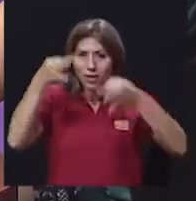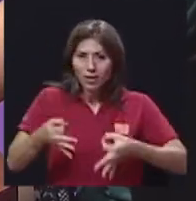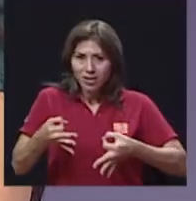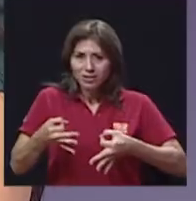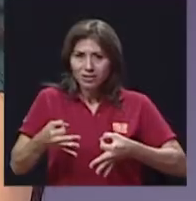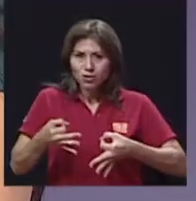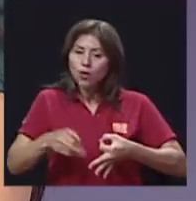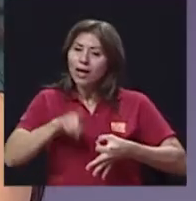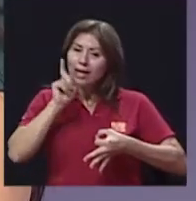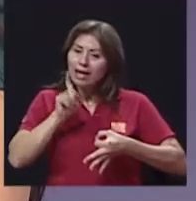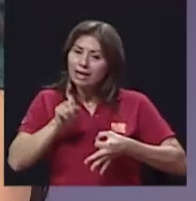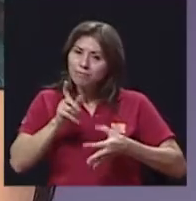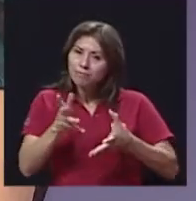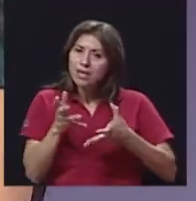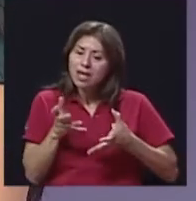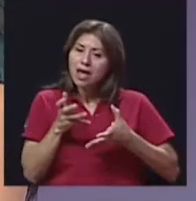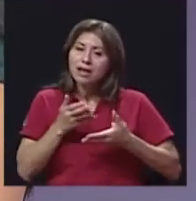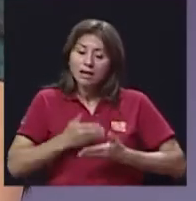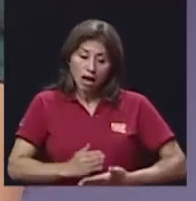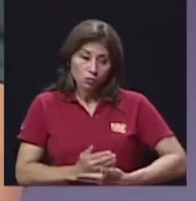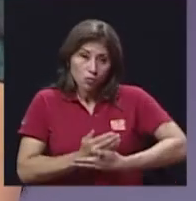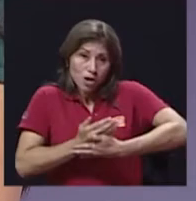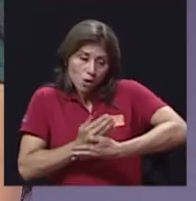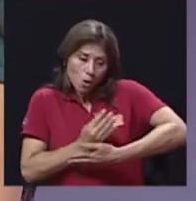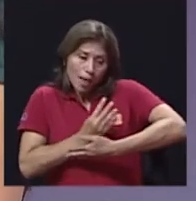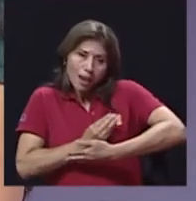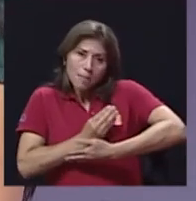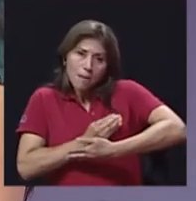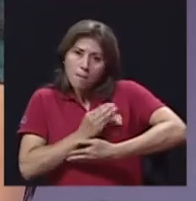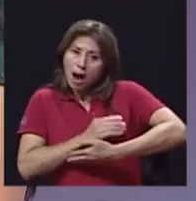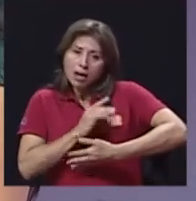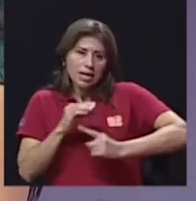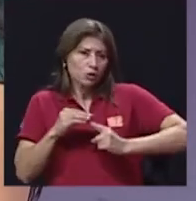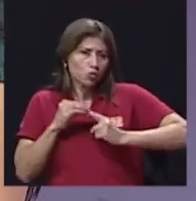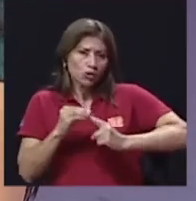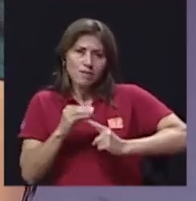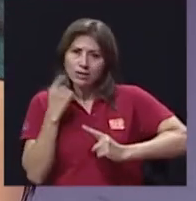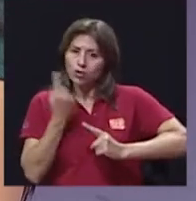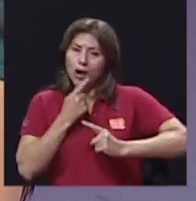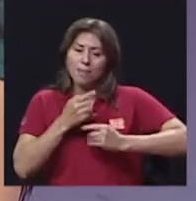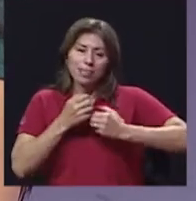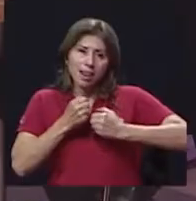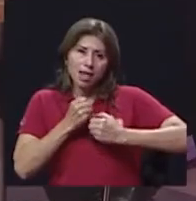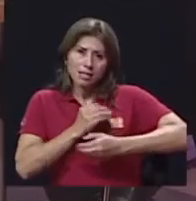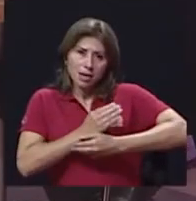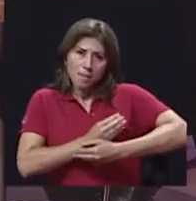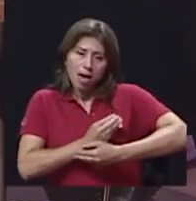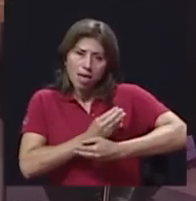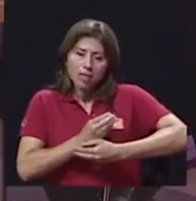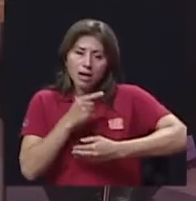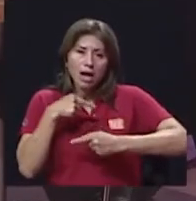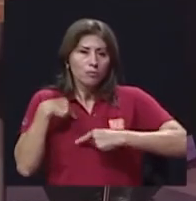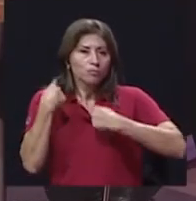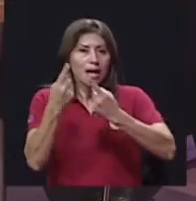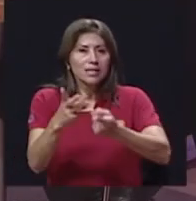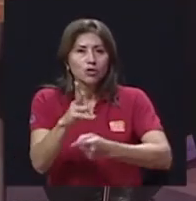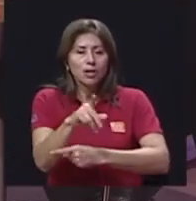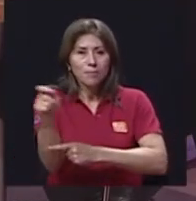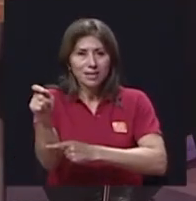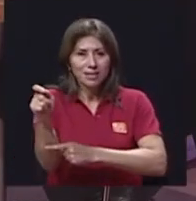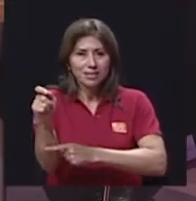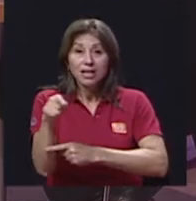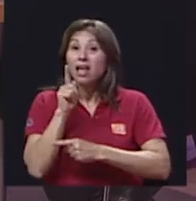hasta los 6 meses que ya hay ese crédito encima y eso es un crédito es un reto porque la verdad es que la lactancia materna exclusiva